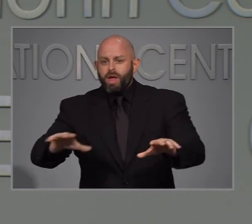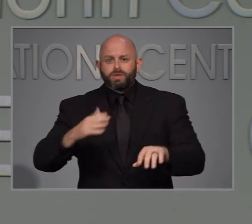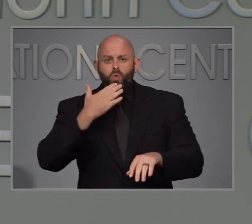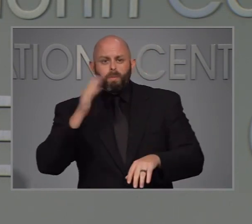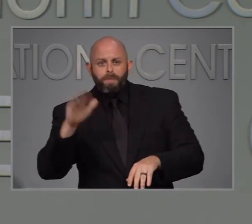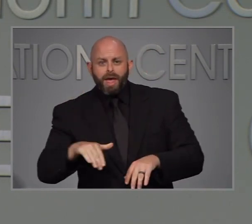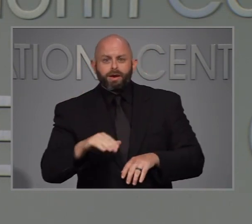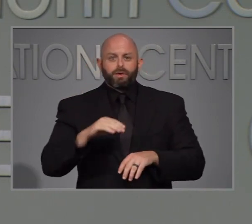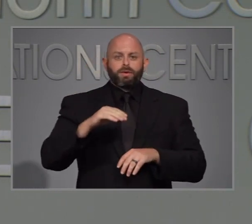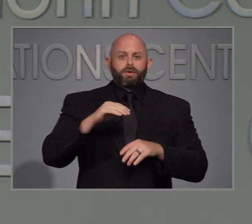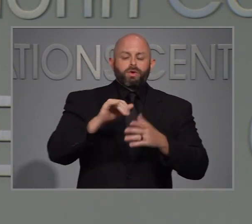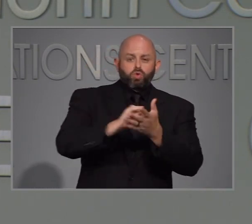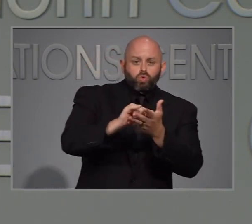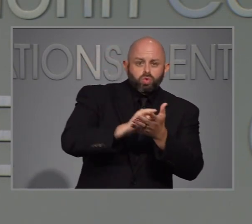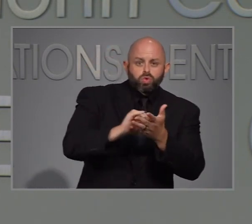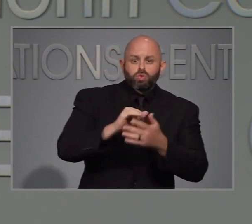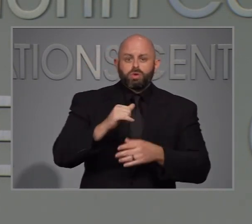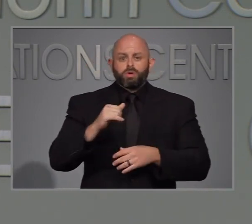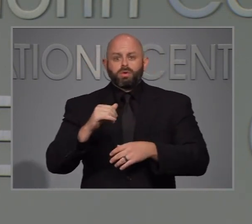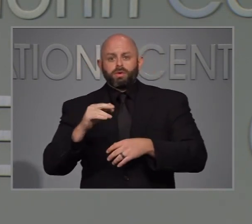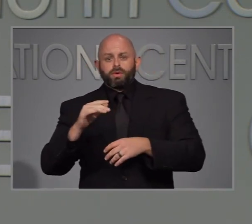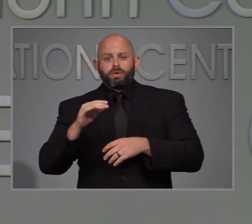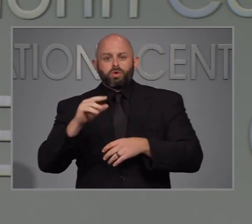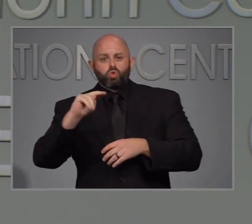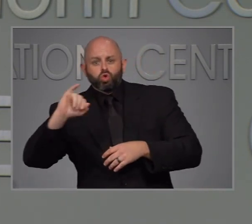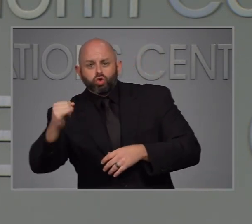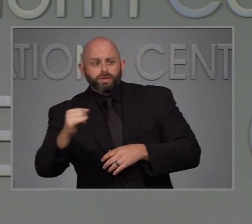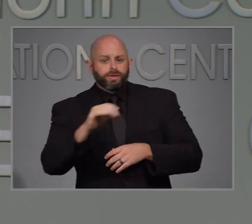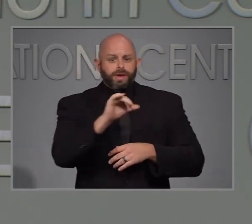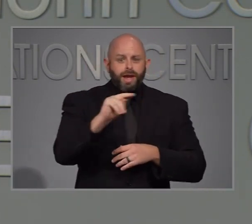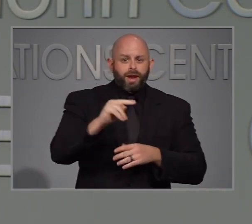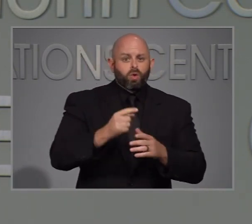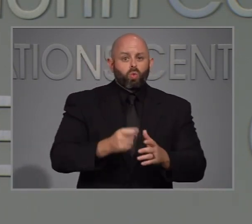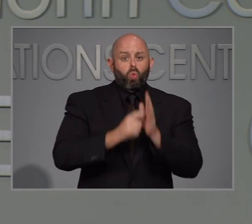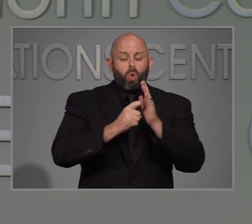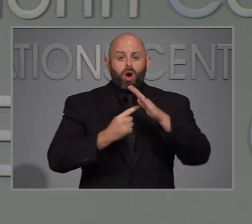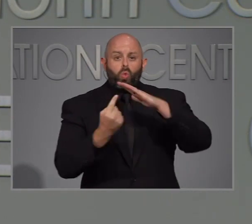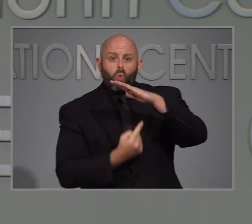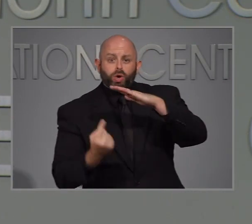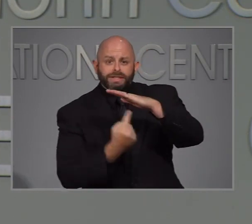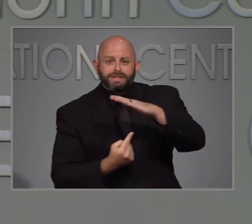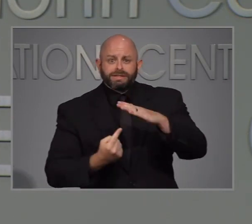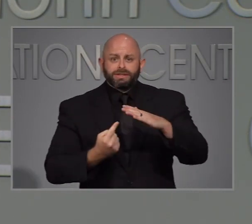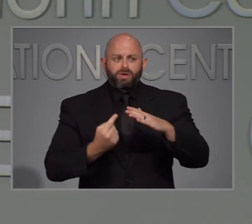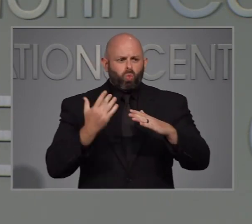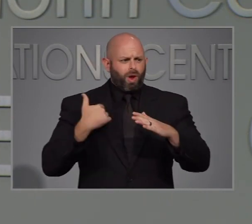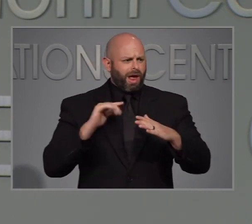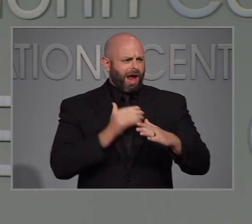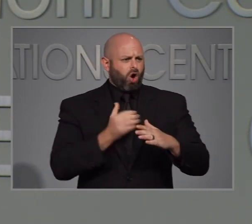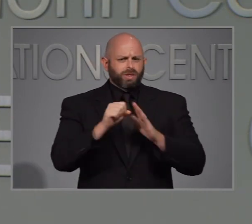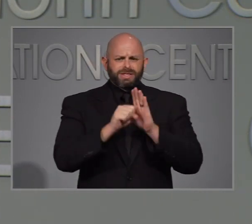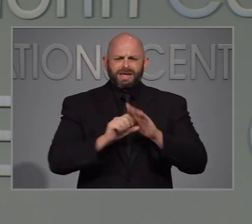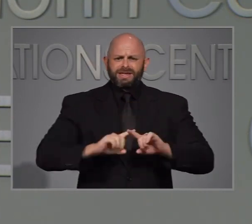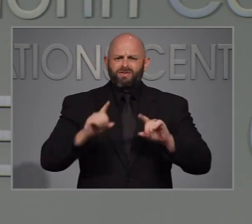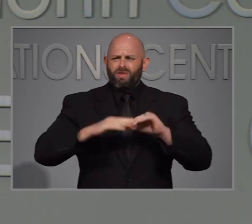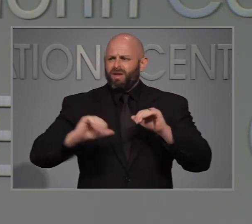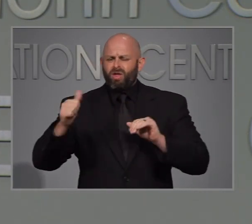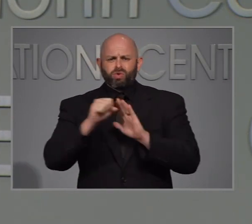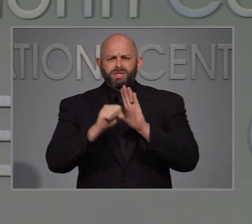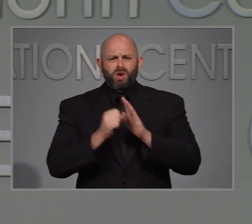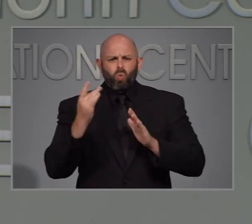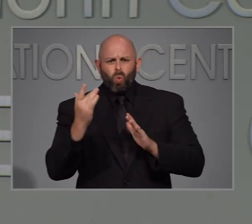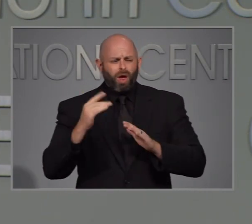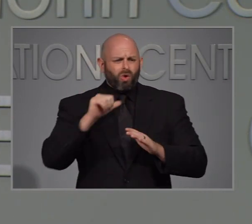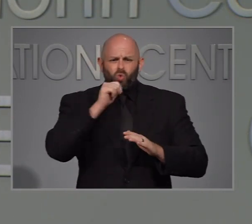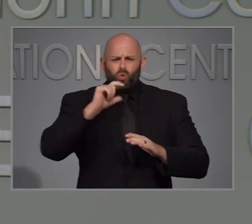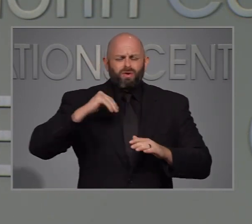la propagación comunitaria. En Nueva York, Connecticut, en New Jersey están requiriendo cuarentena. ¿Por qué nuestro estado es